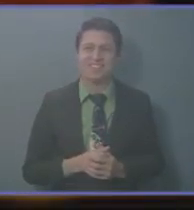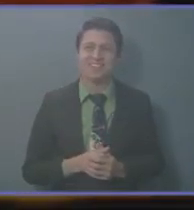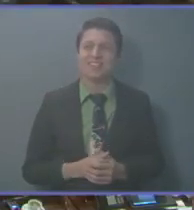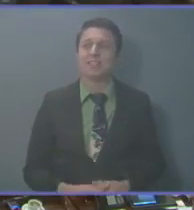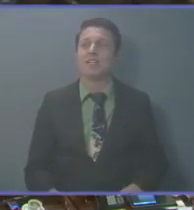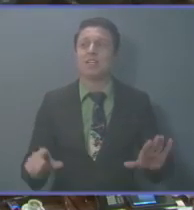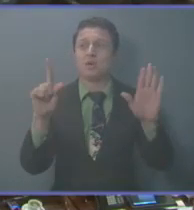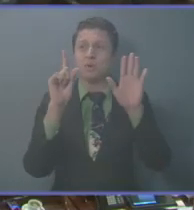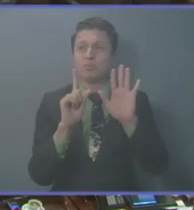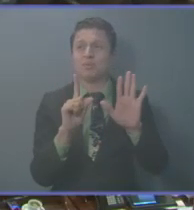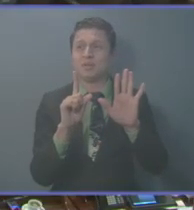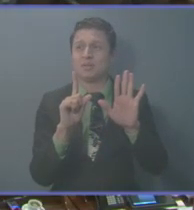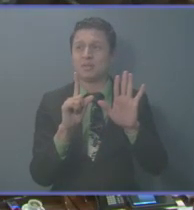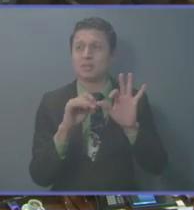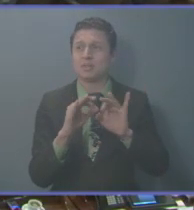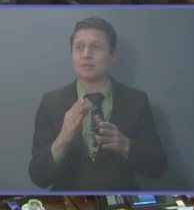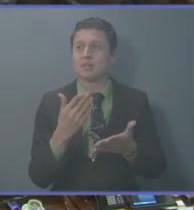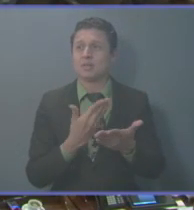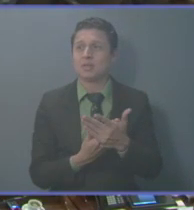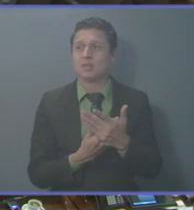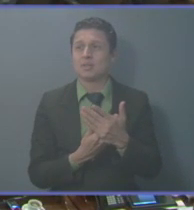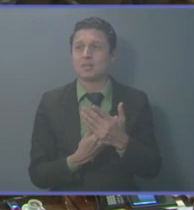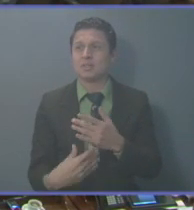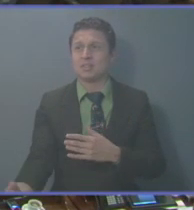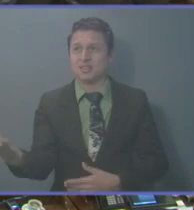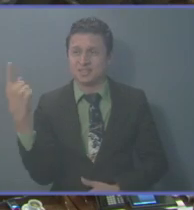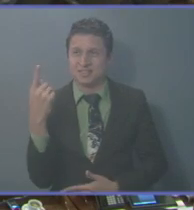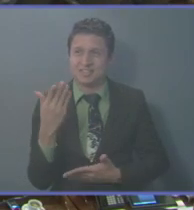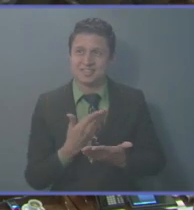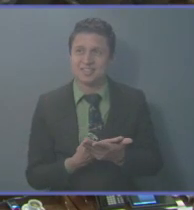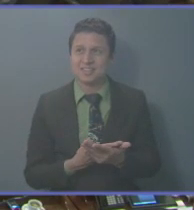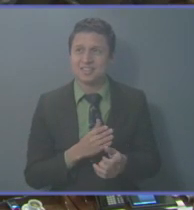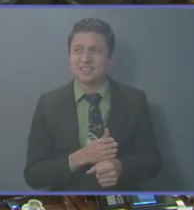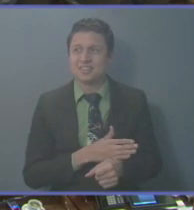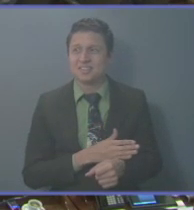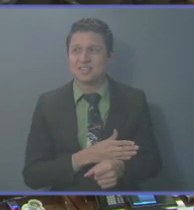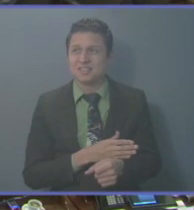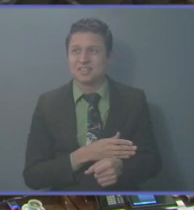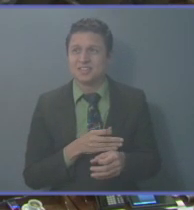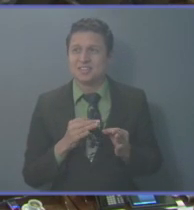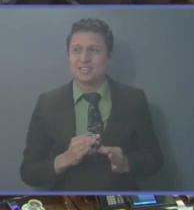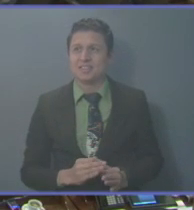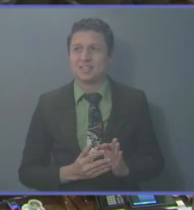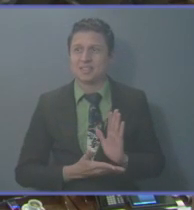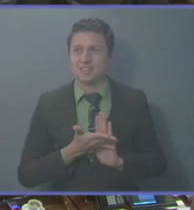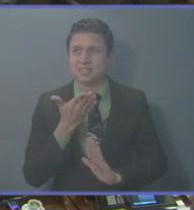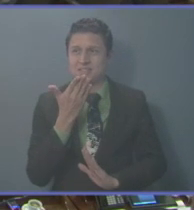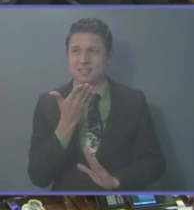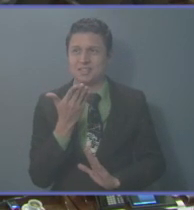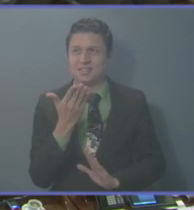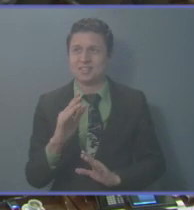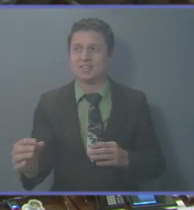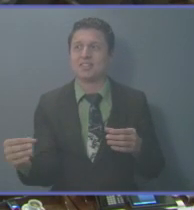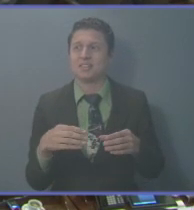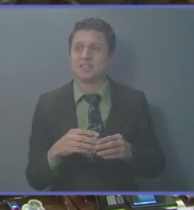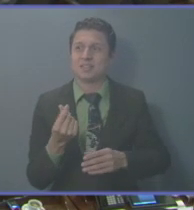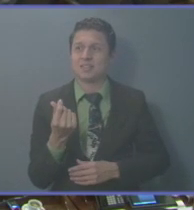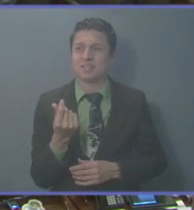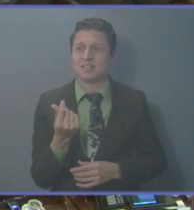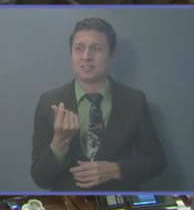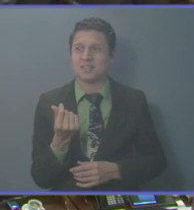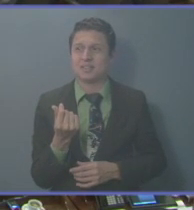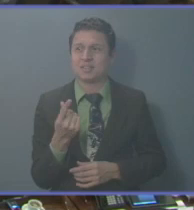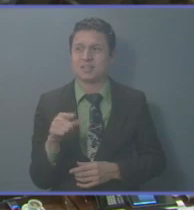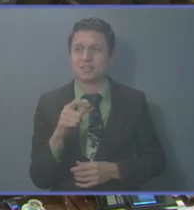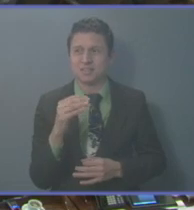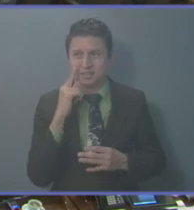6. Que habida cuenta de lo anterior, actualmente el desarrollo del sector financiero en el país